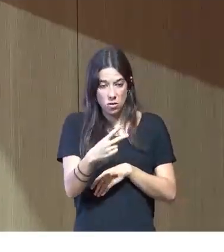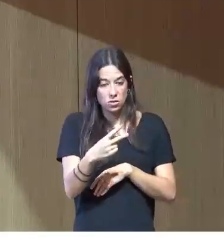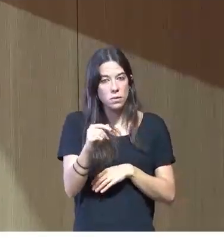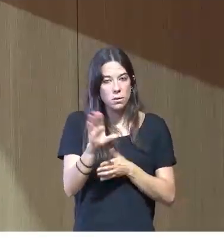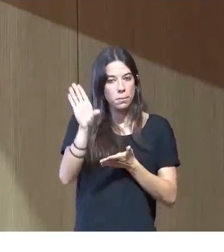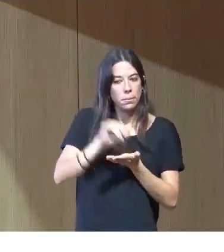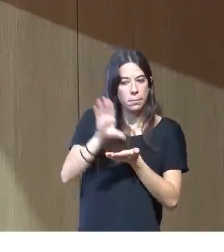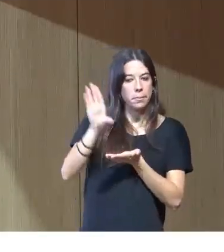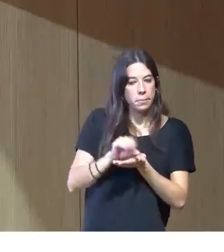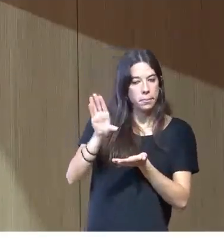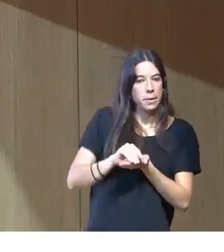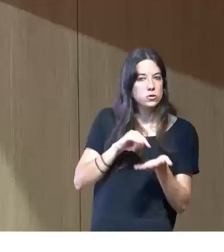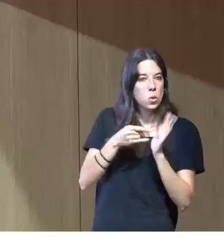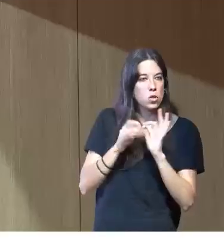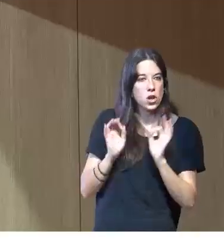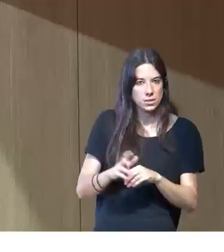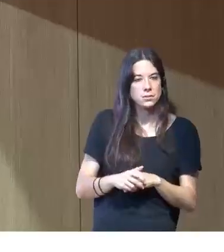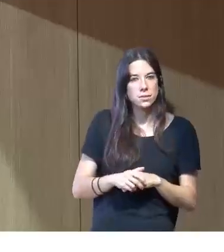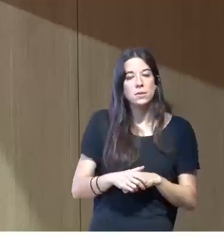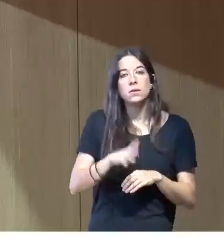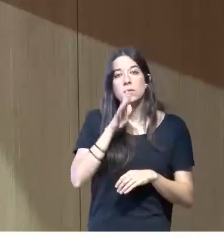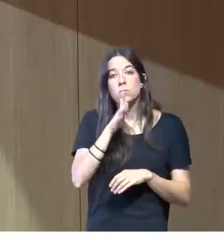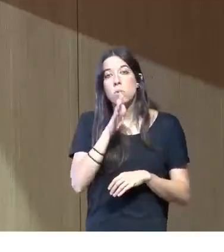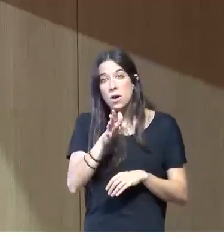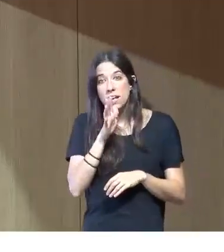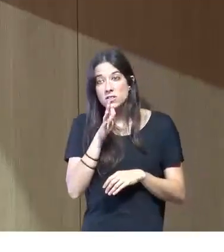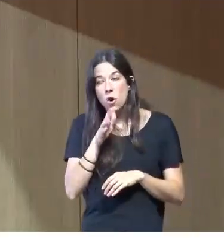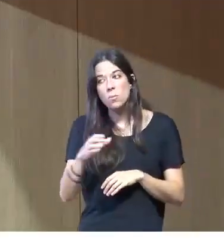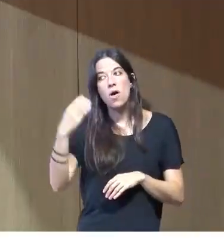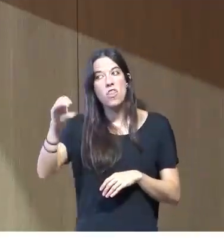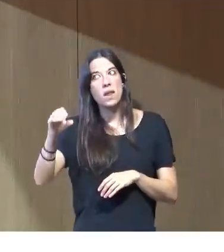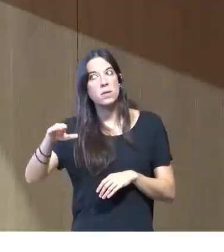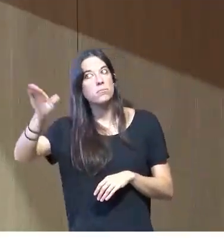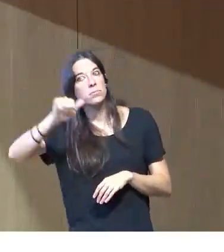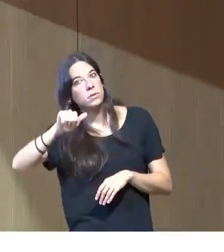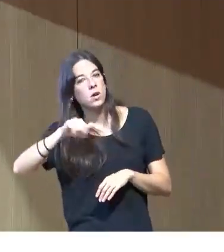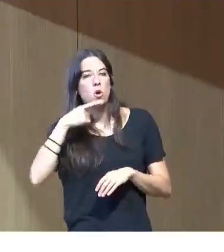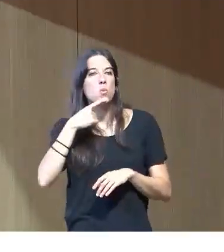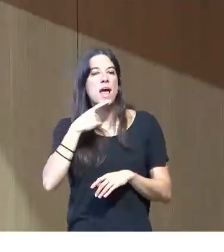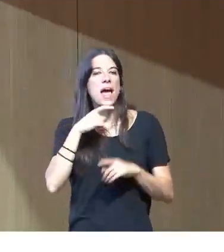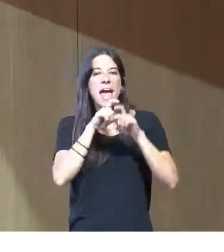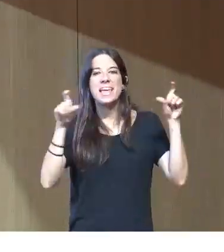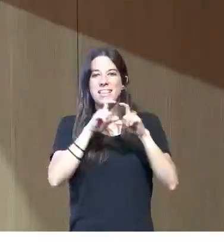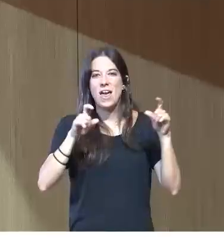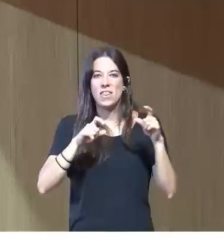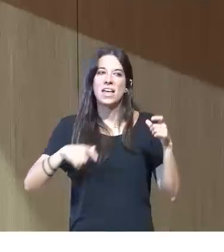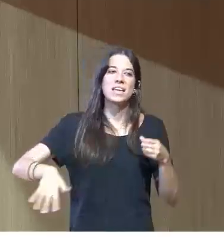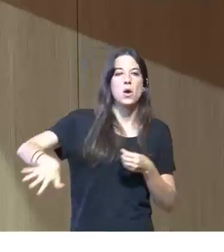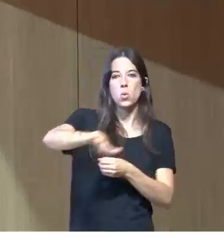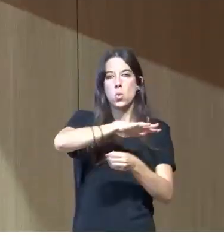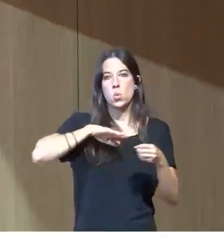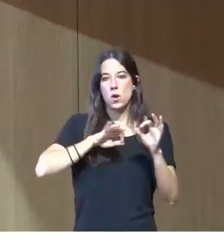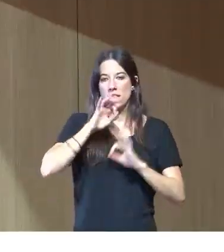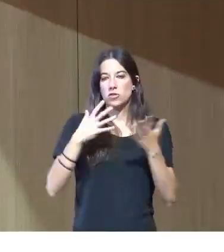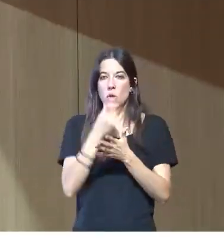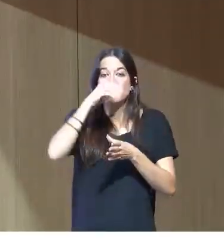son soluciones Por lo cual cuentan con con el cermi como entidad paraguas de de otras organizaciones y